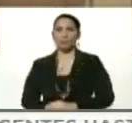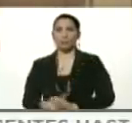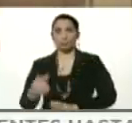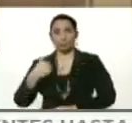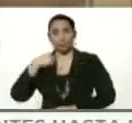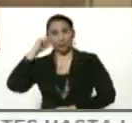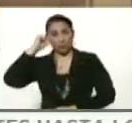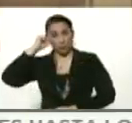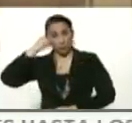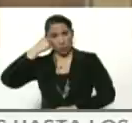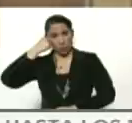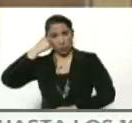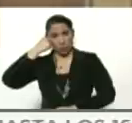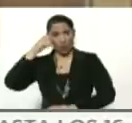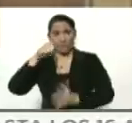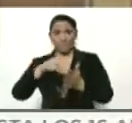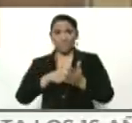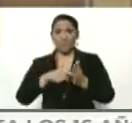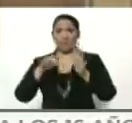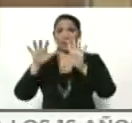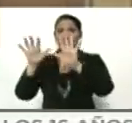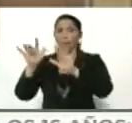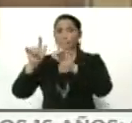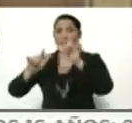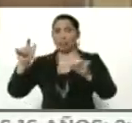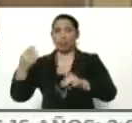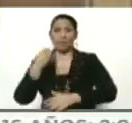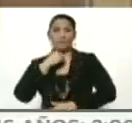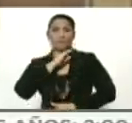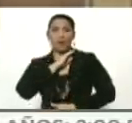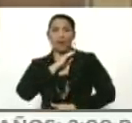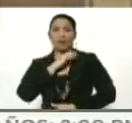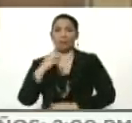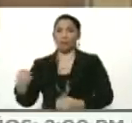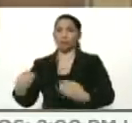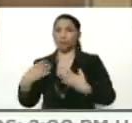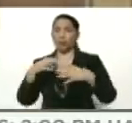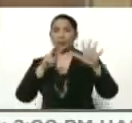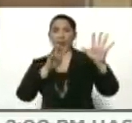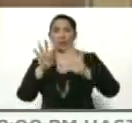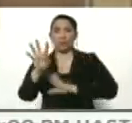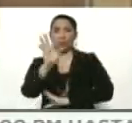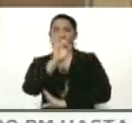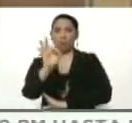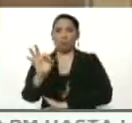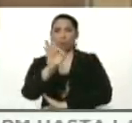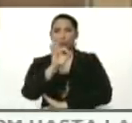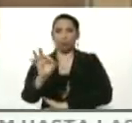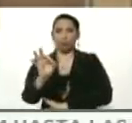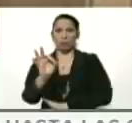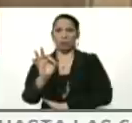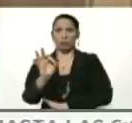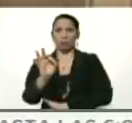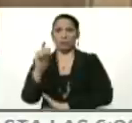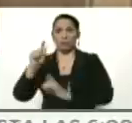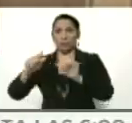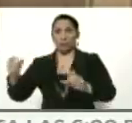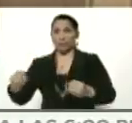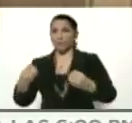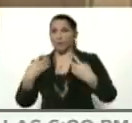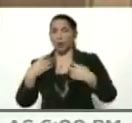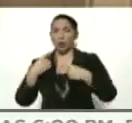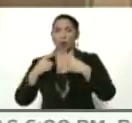del 1.010 casos importados de Venezuela, el 74% son casos